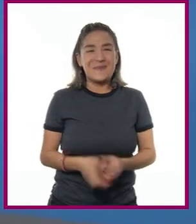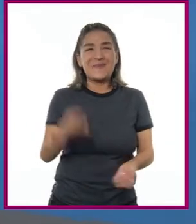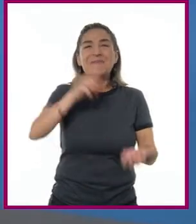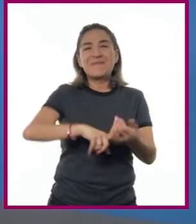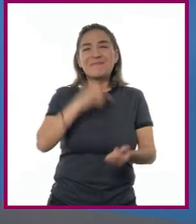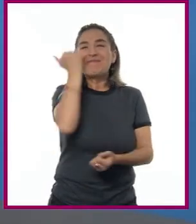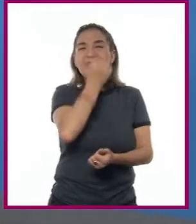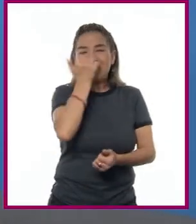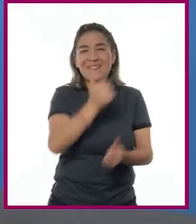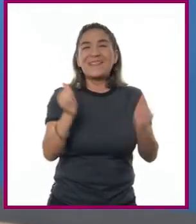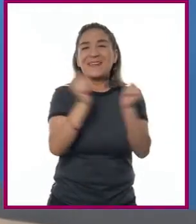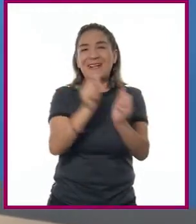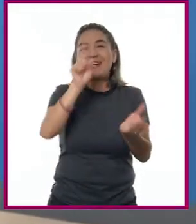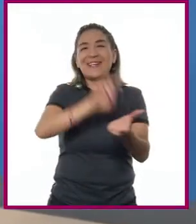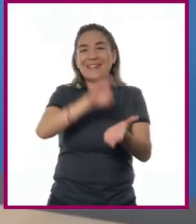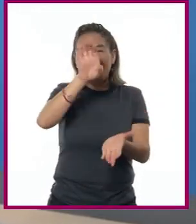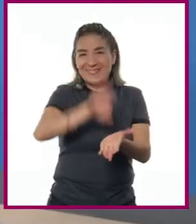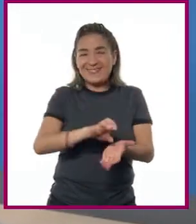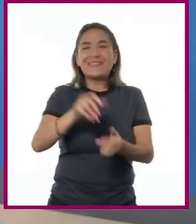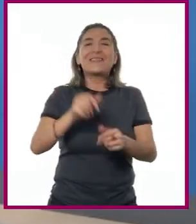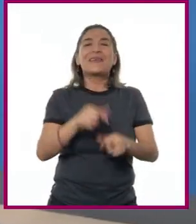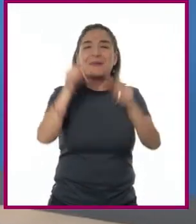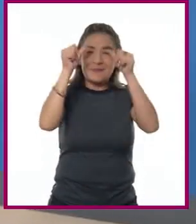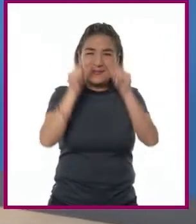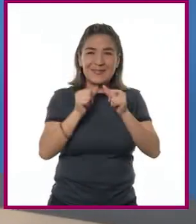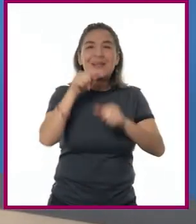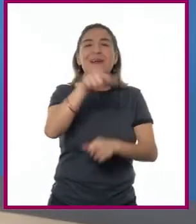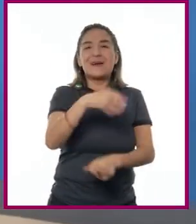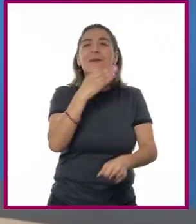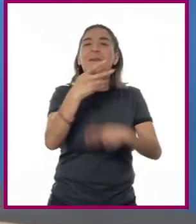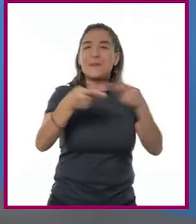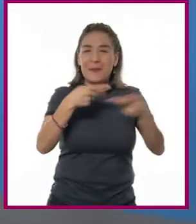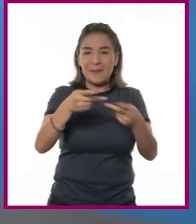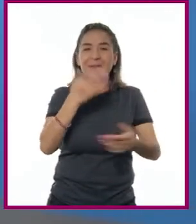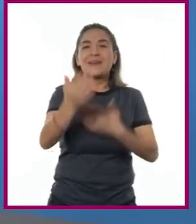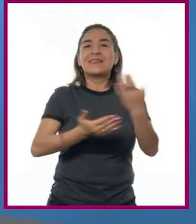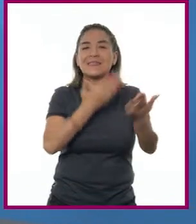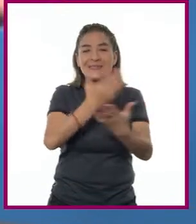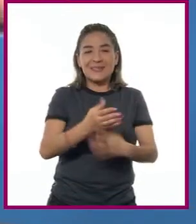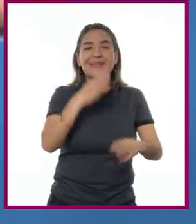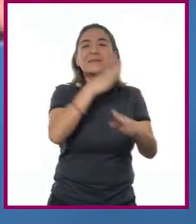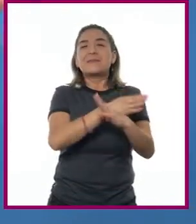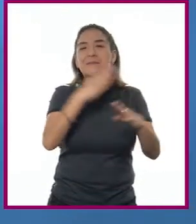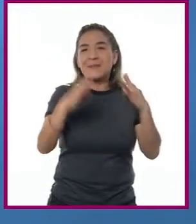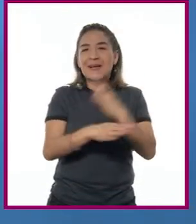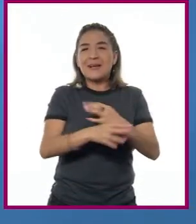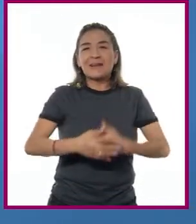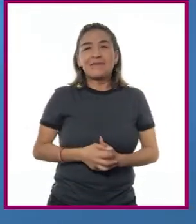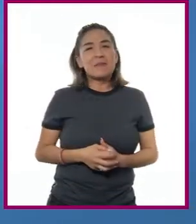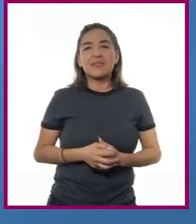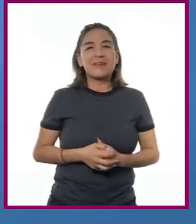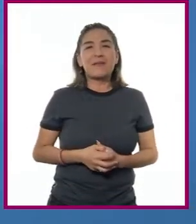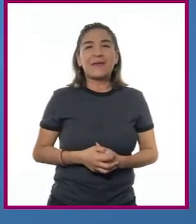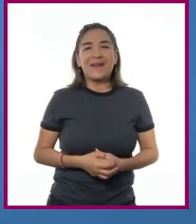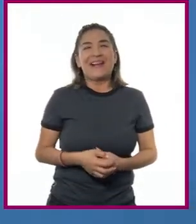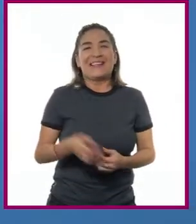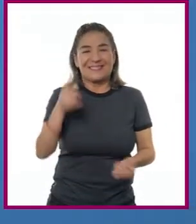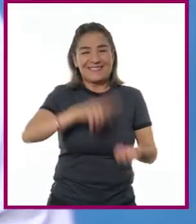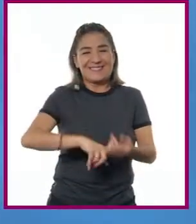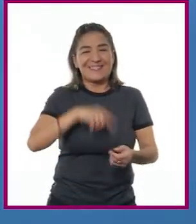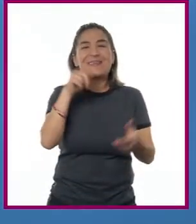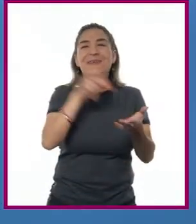alumnas y alumnos con discapacidad visual les pedimos que también preparen sus materiales, hojas Leyer, punzón y